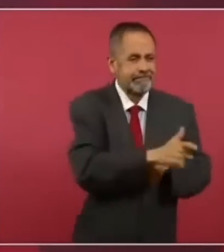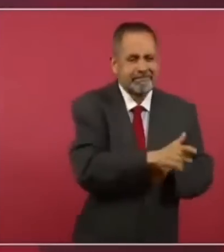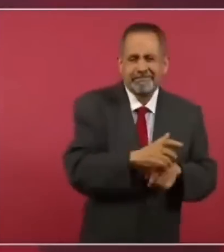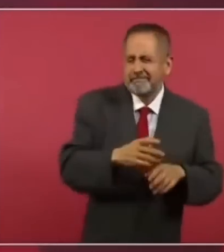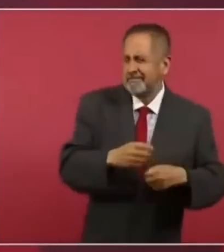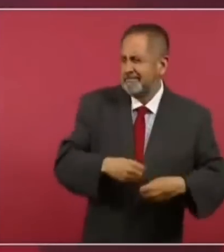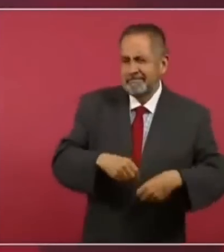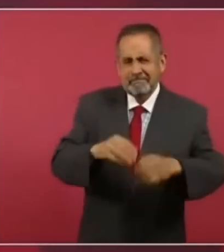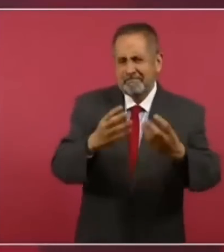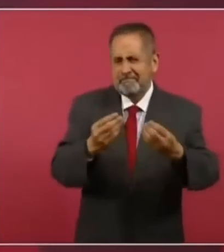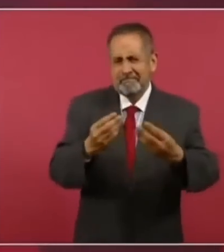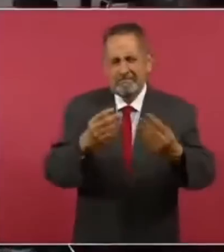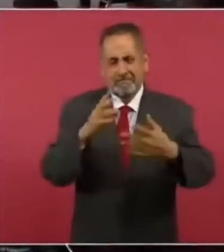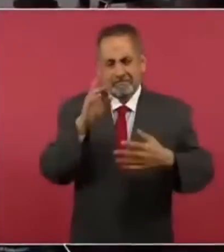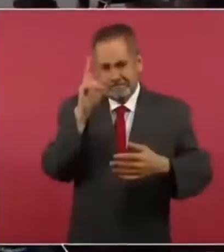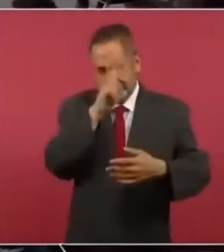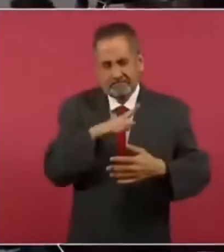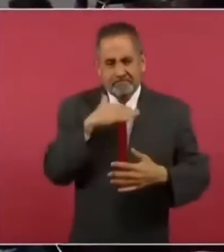todo.